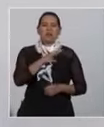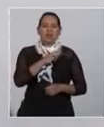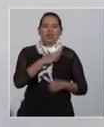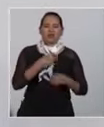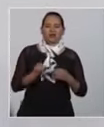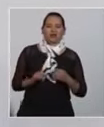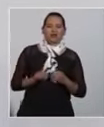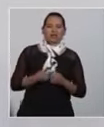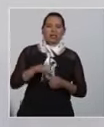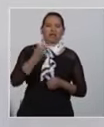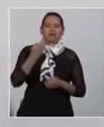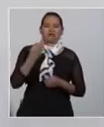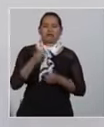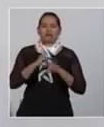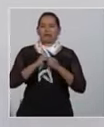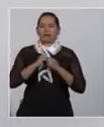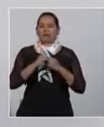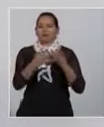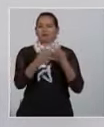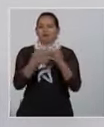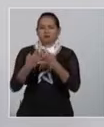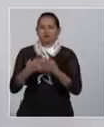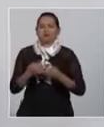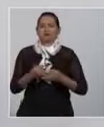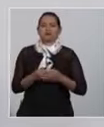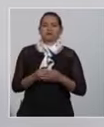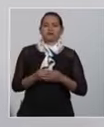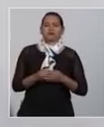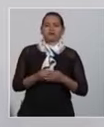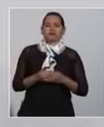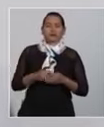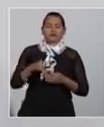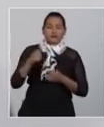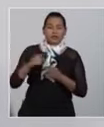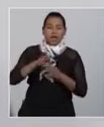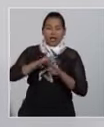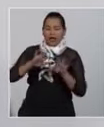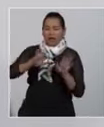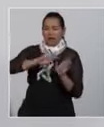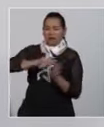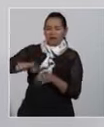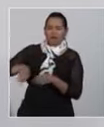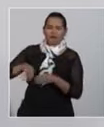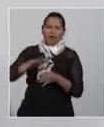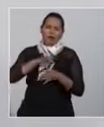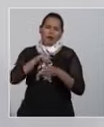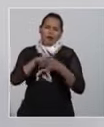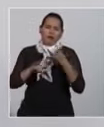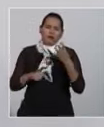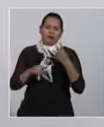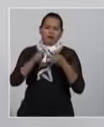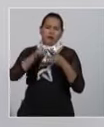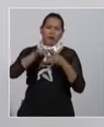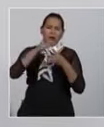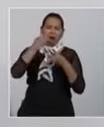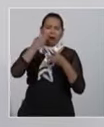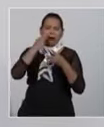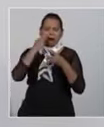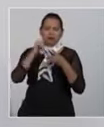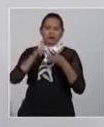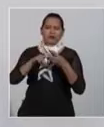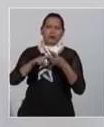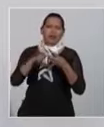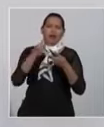tienen horror a que Puebla ya cambió y a ellos los dejaron atrás. Hay 4 opciones. Luis Miguel Barbosa, el abogado